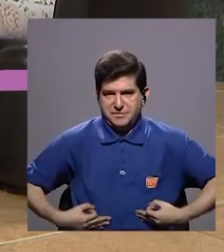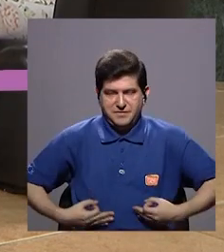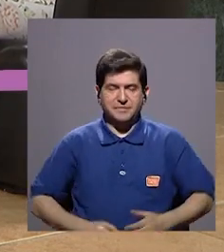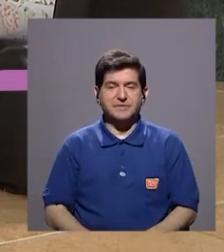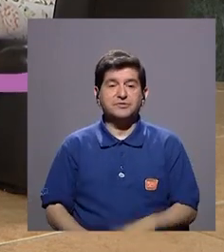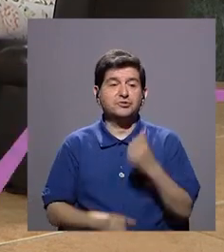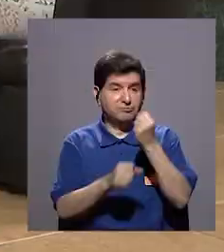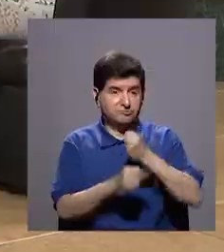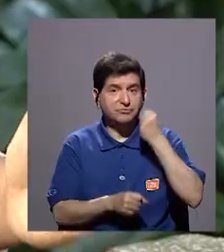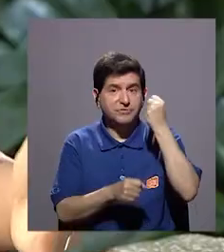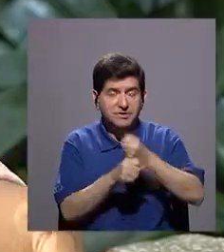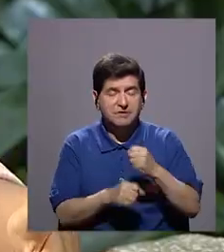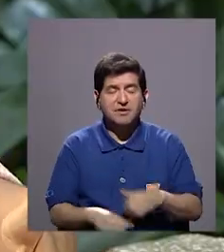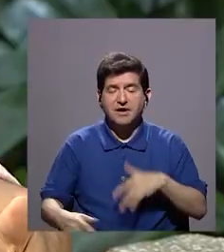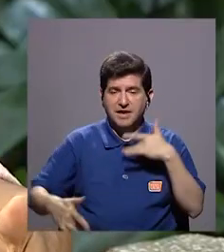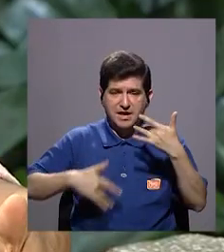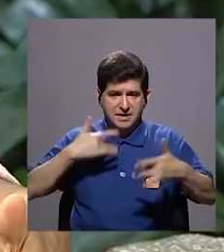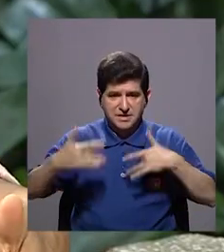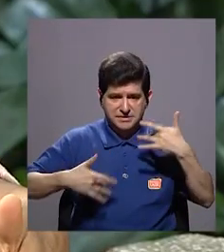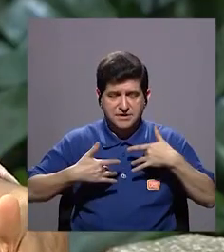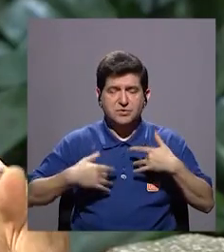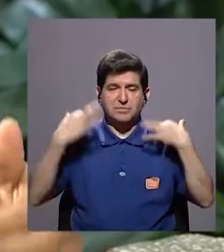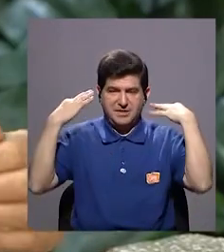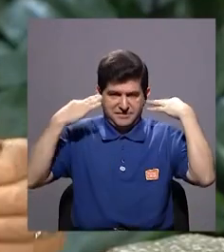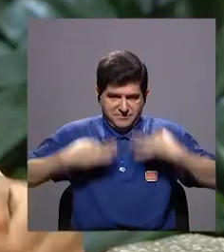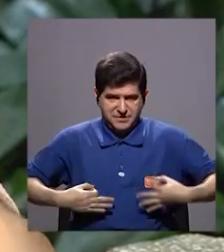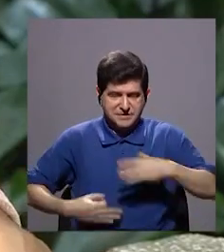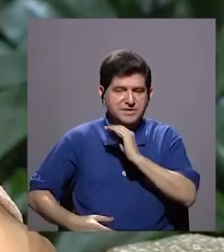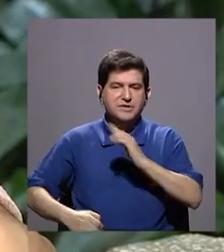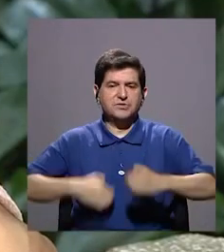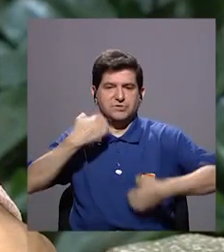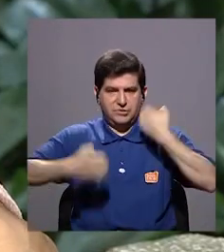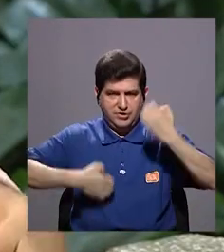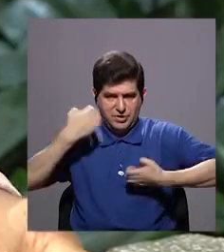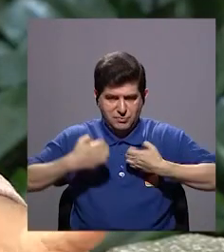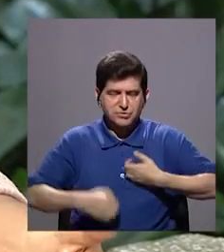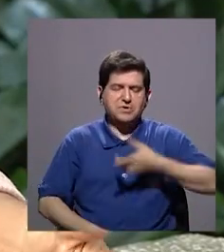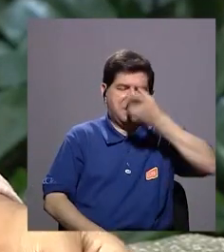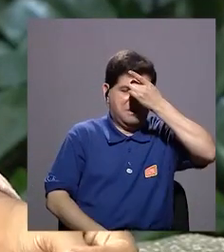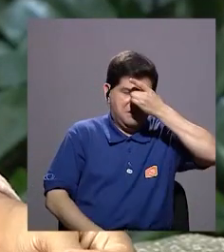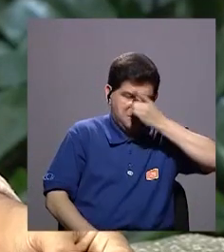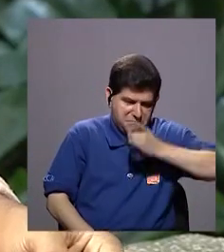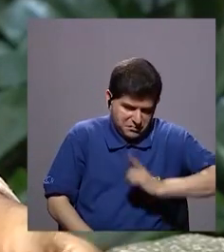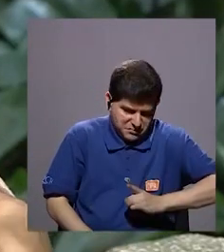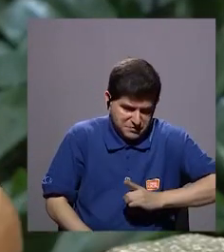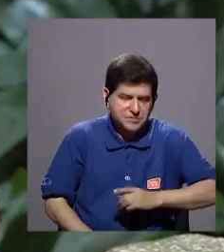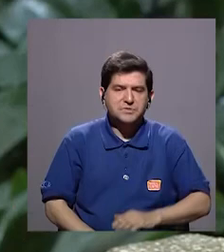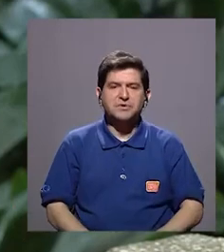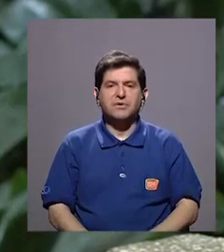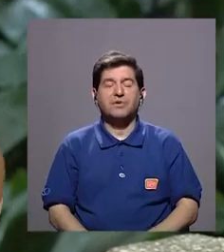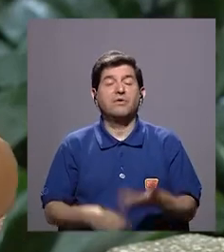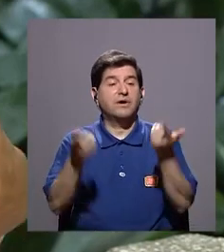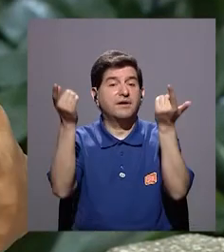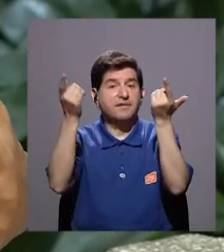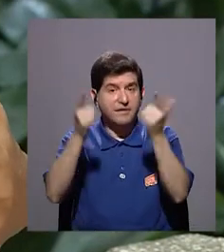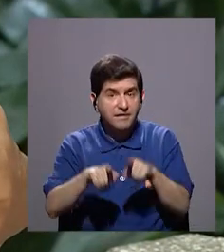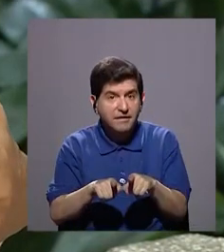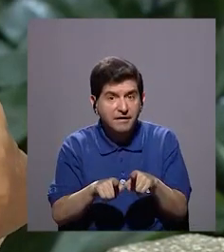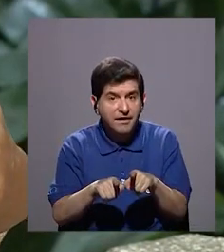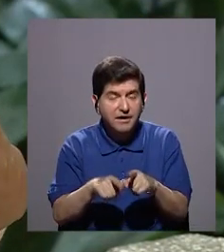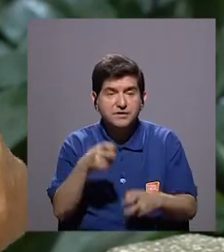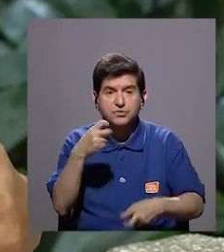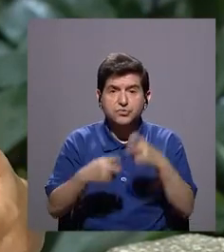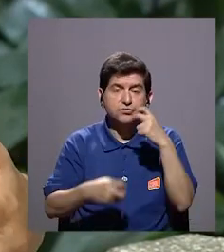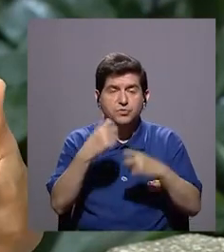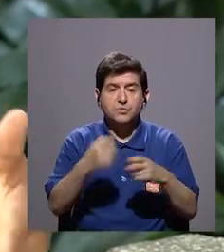Entonces podemos trabajar síntomas físicos y síntomas emocionales, depresiones, en el caso